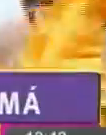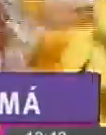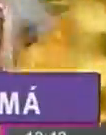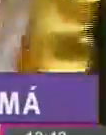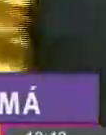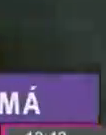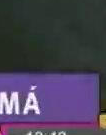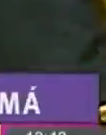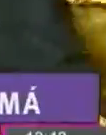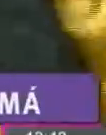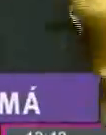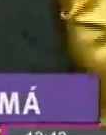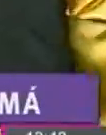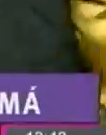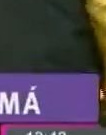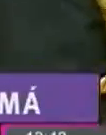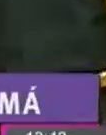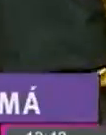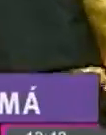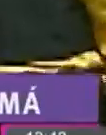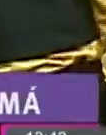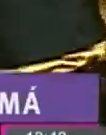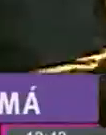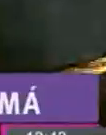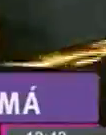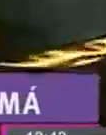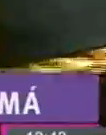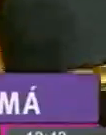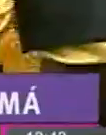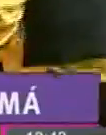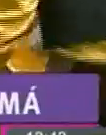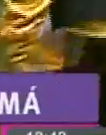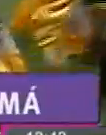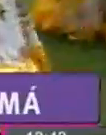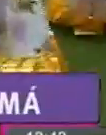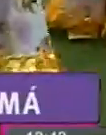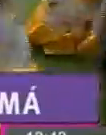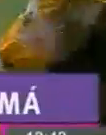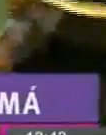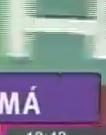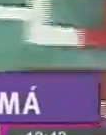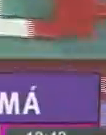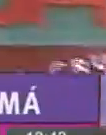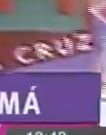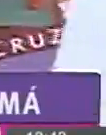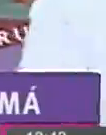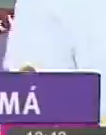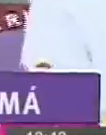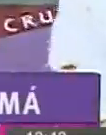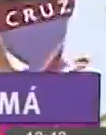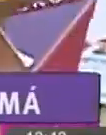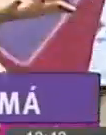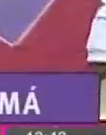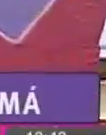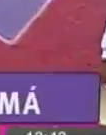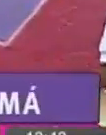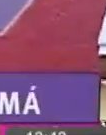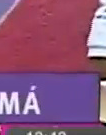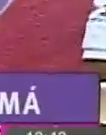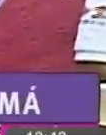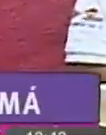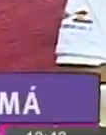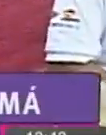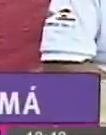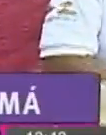con gallardía. Por donde pasas alumbra, donde estás hay alegría. Tenemos más